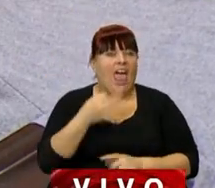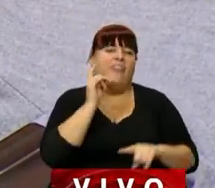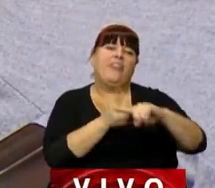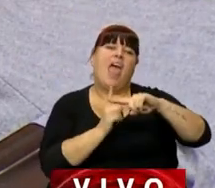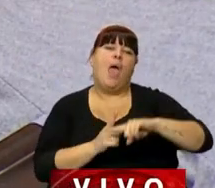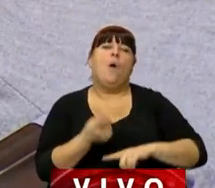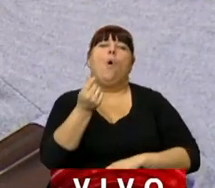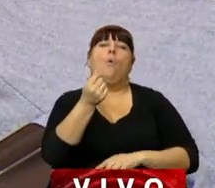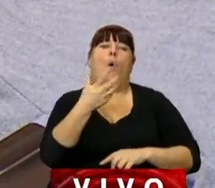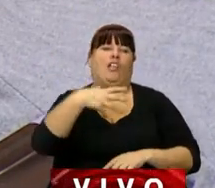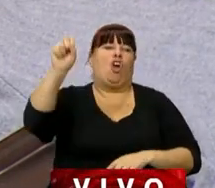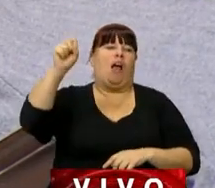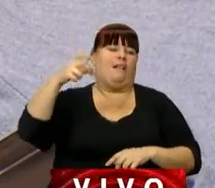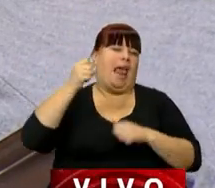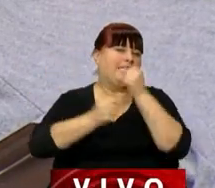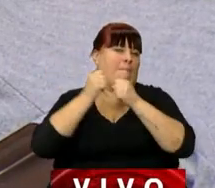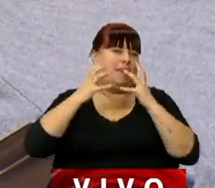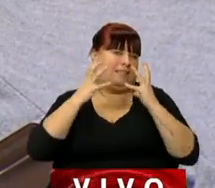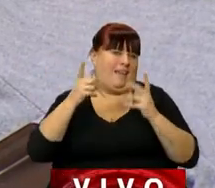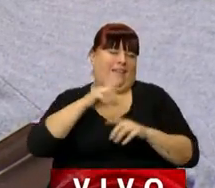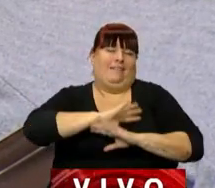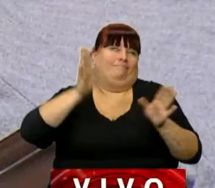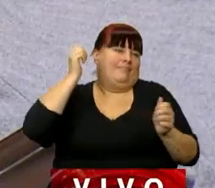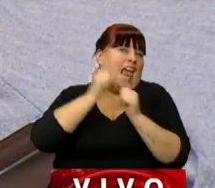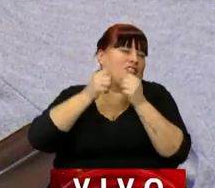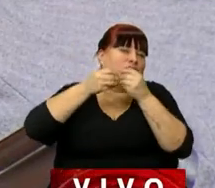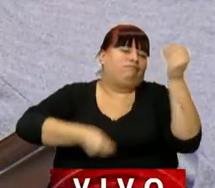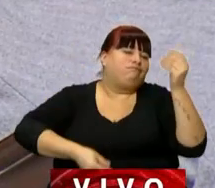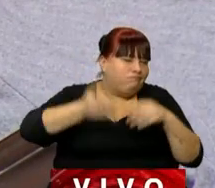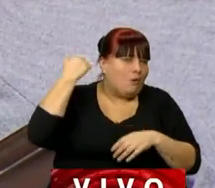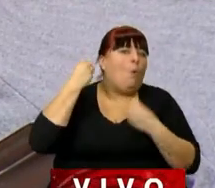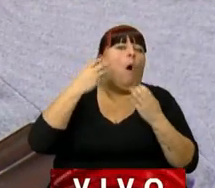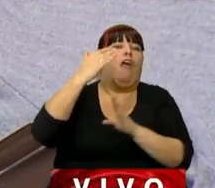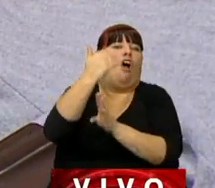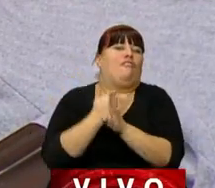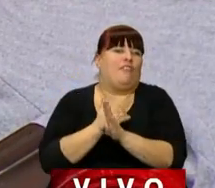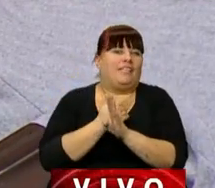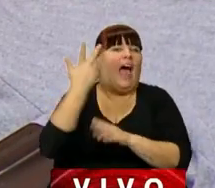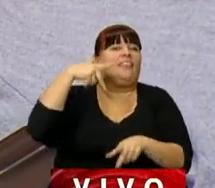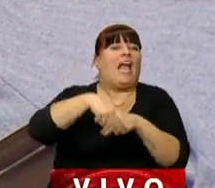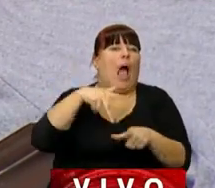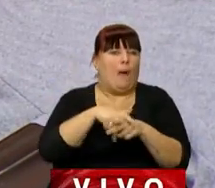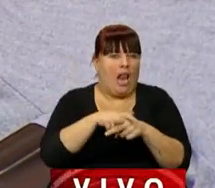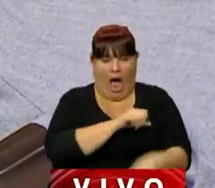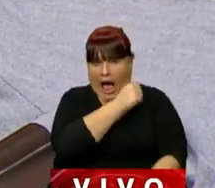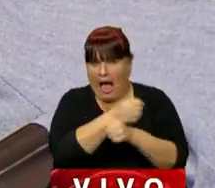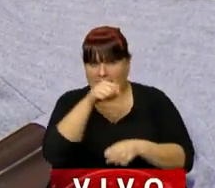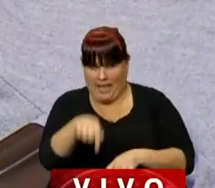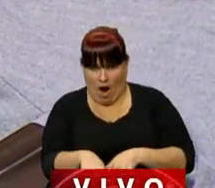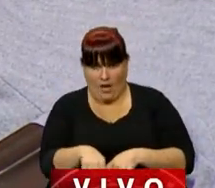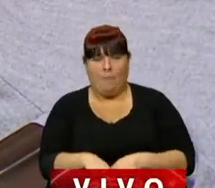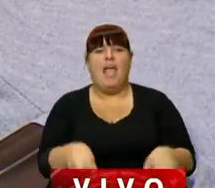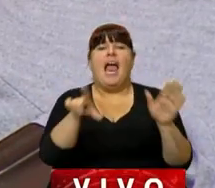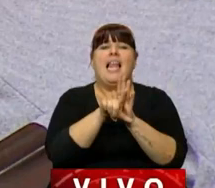un cálculo de cuánto se están llevando las empresas con eso ni que hablar históricamente a partir de la rebaja que les hizo cabal o el régimen para la